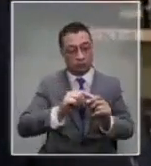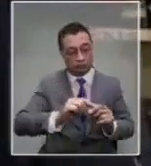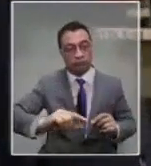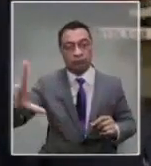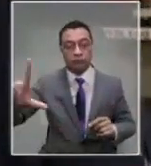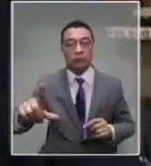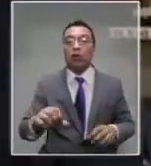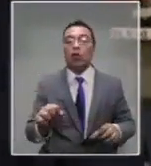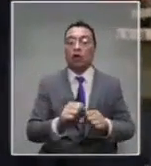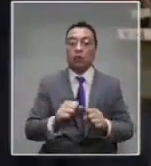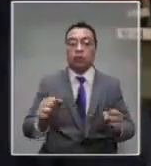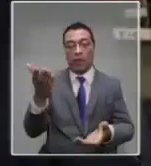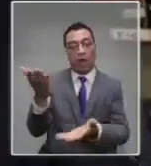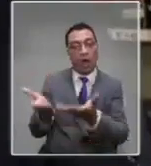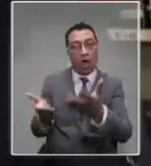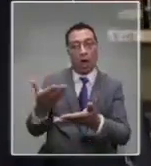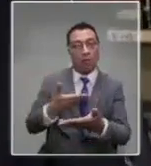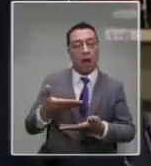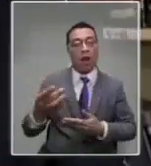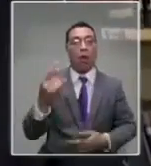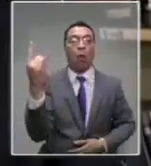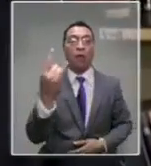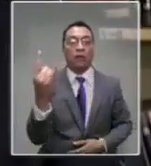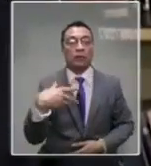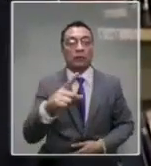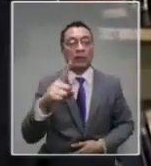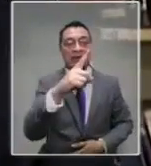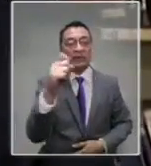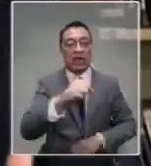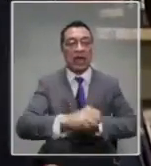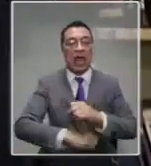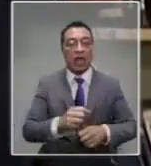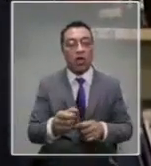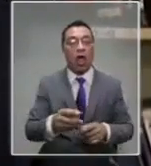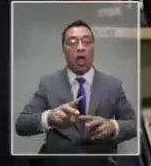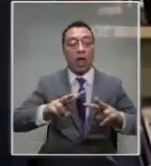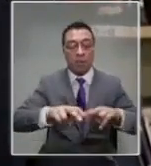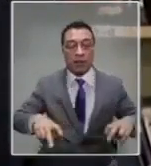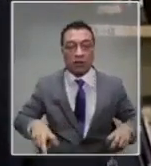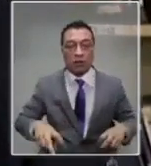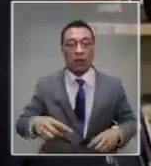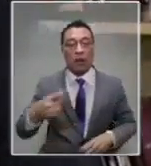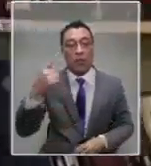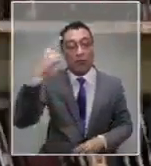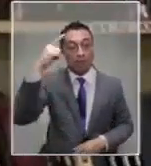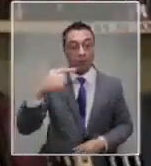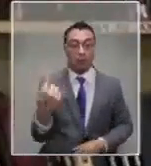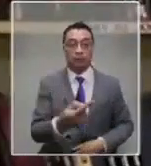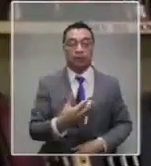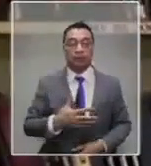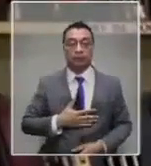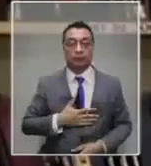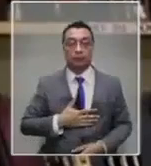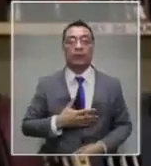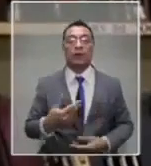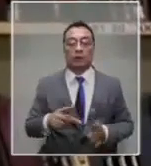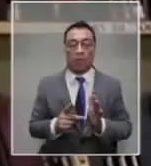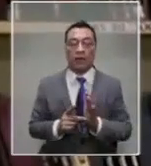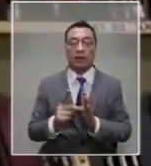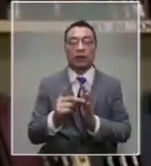inicial. No nos podemos comparar con universidades que llevan 100 años haciendo investigación. Pero nosotros hemos